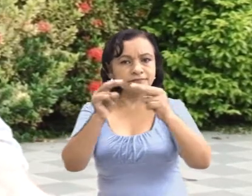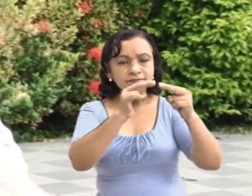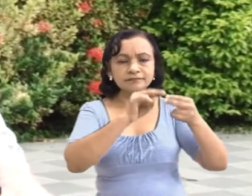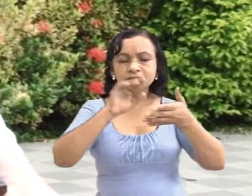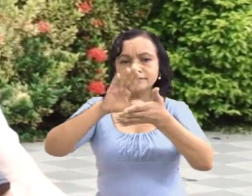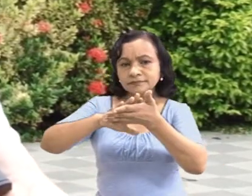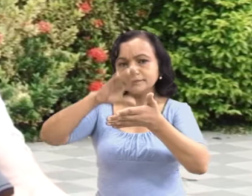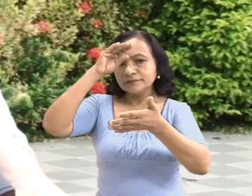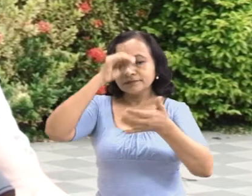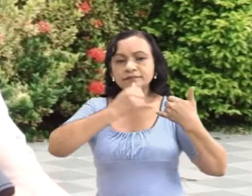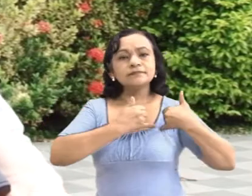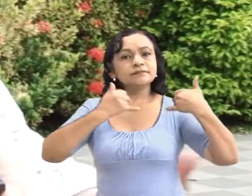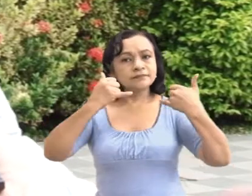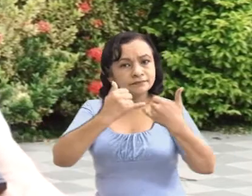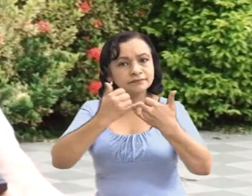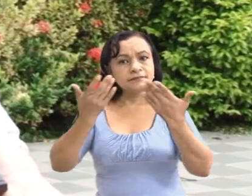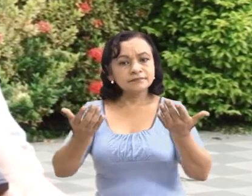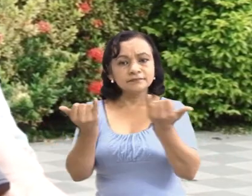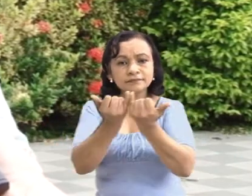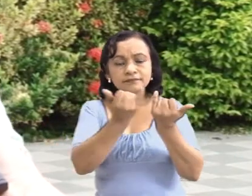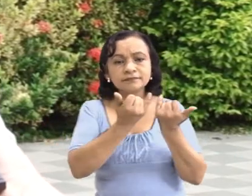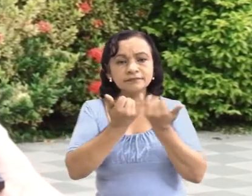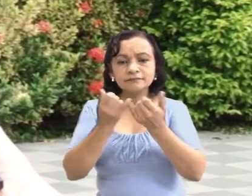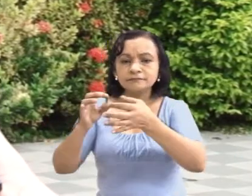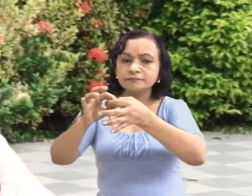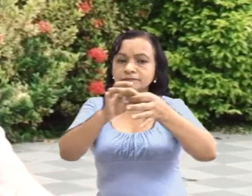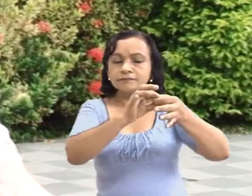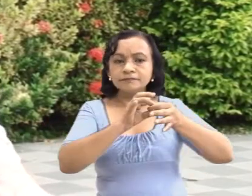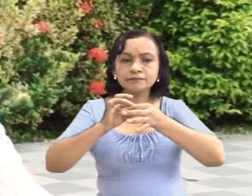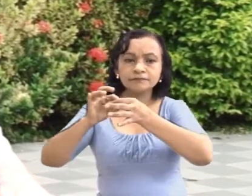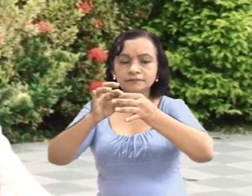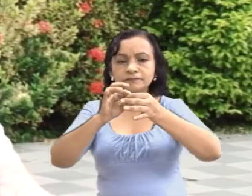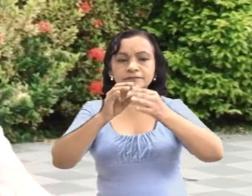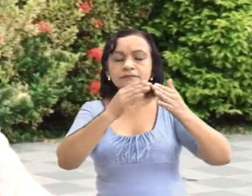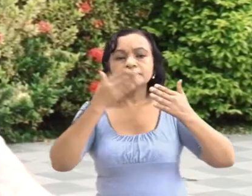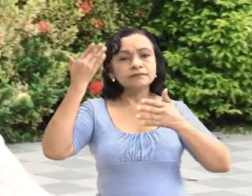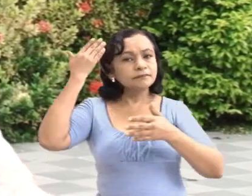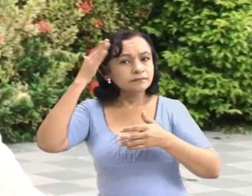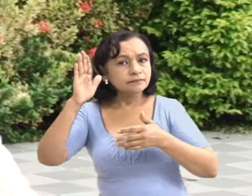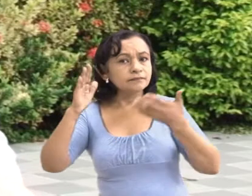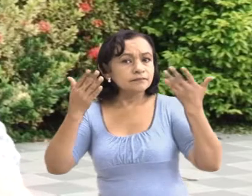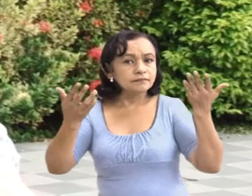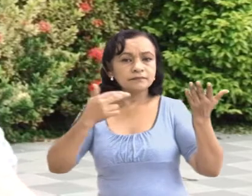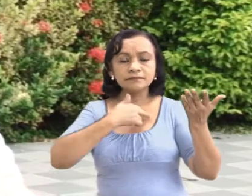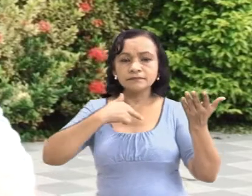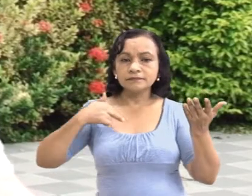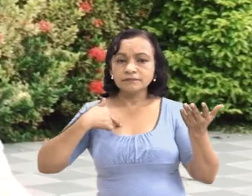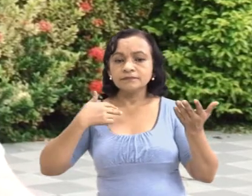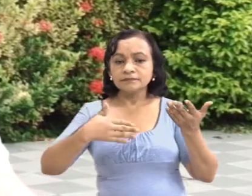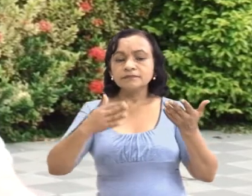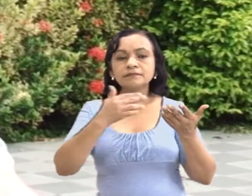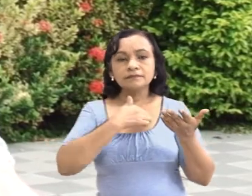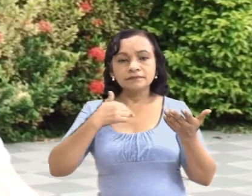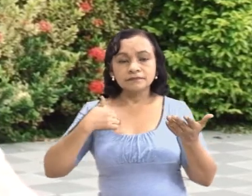en capacitación con las instituciones, estamos también unidas con las comunidades para saber qué es lo que en realidad pasa en